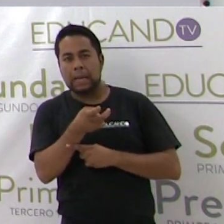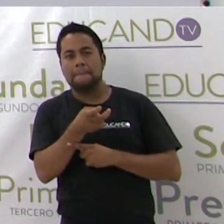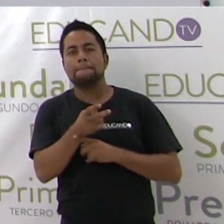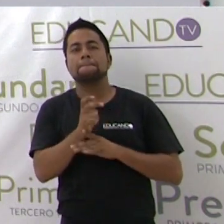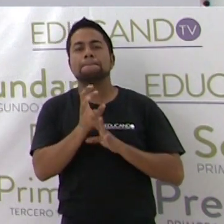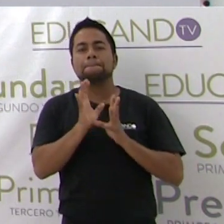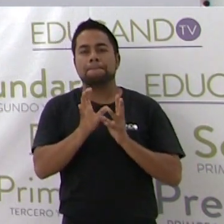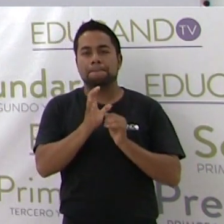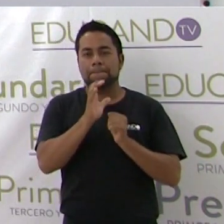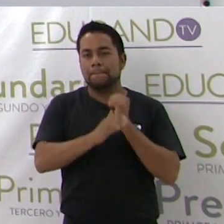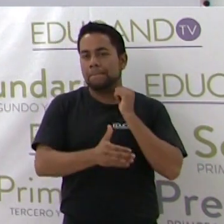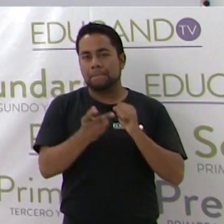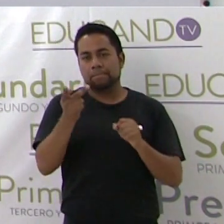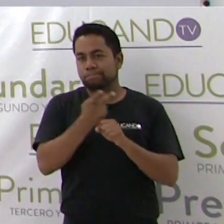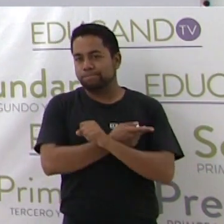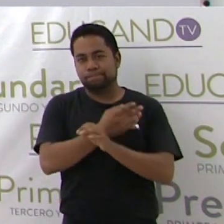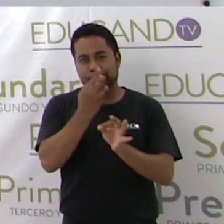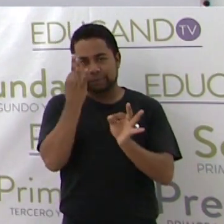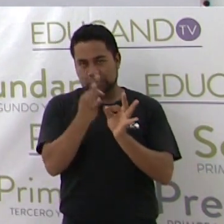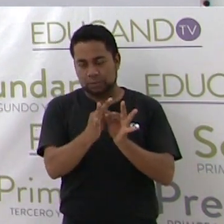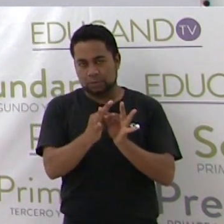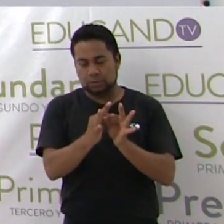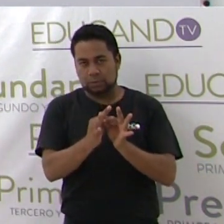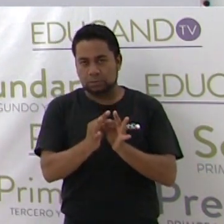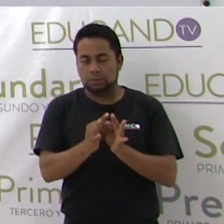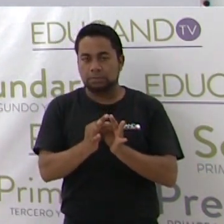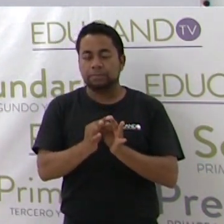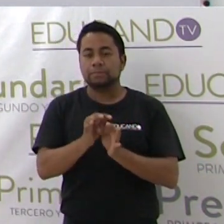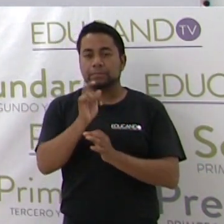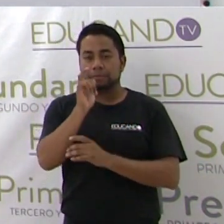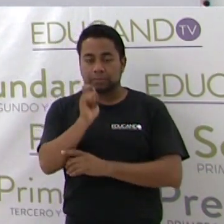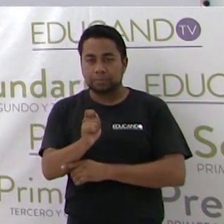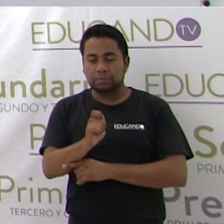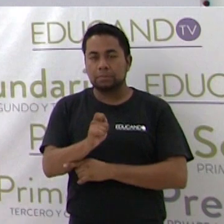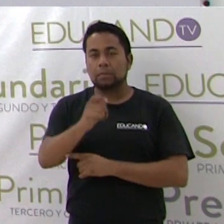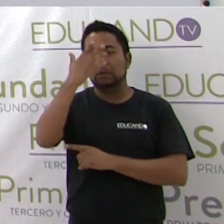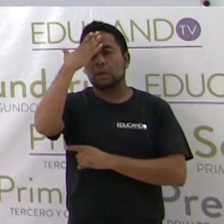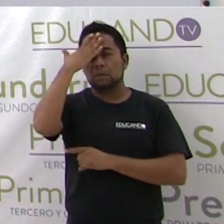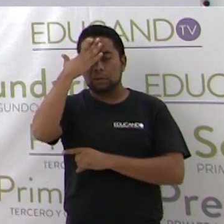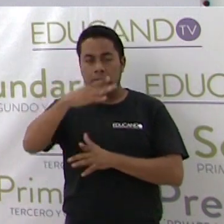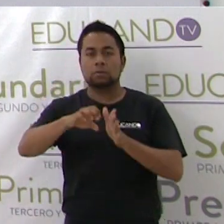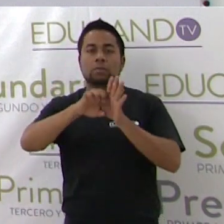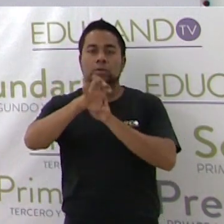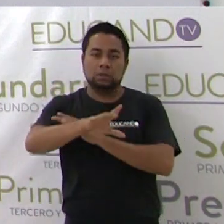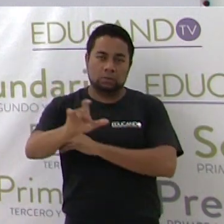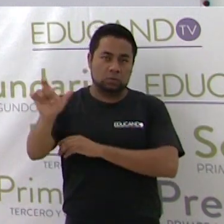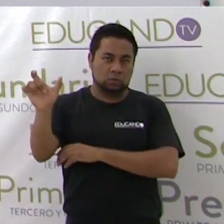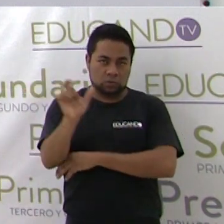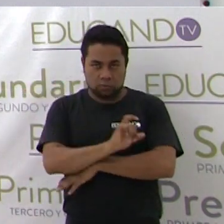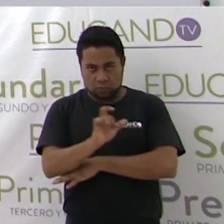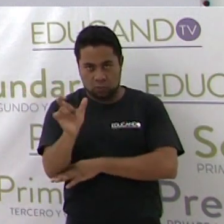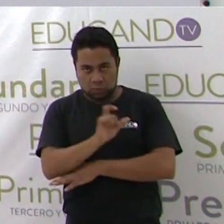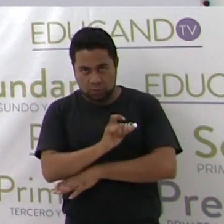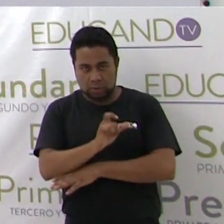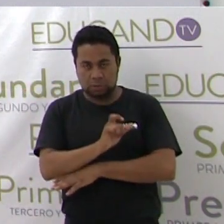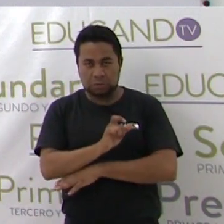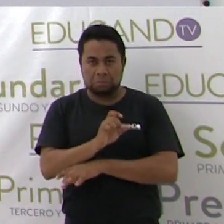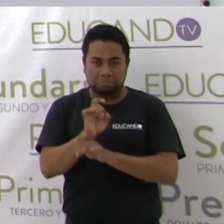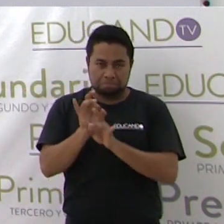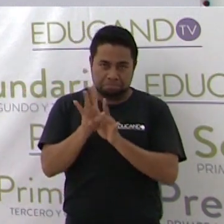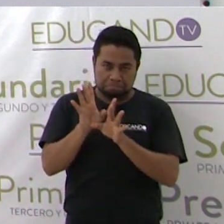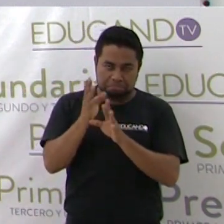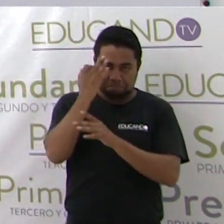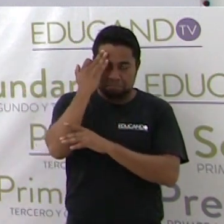cuando tuvo un final. Y, obviamente, sabemos en qué momento histórico